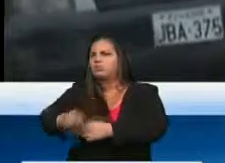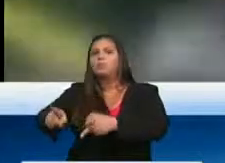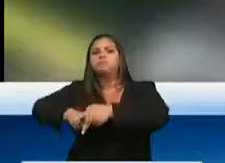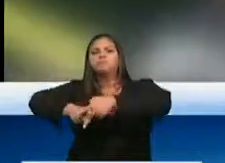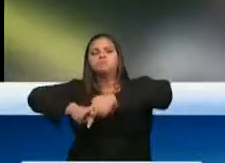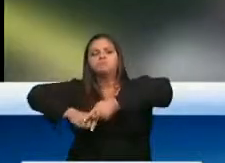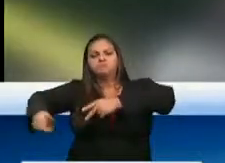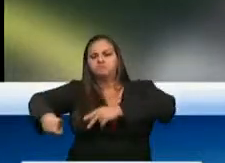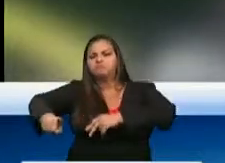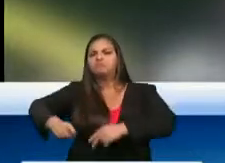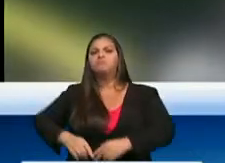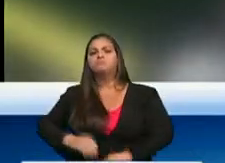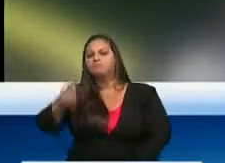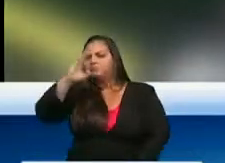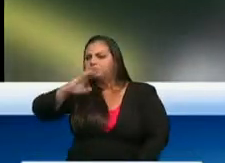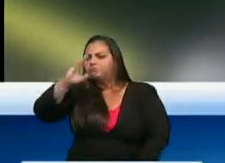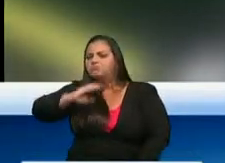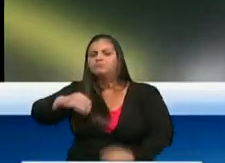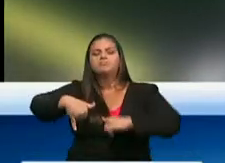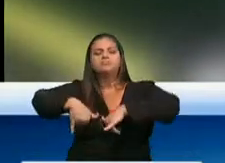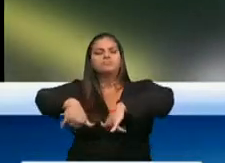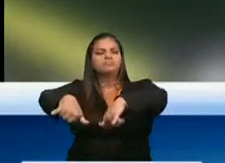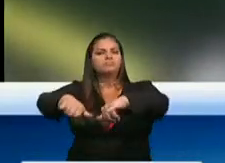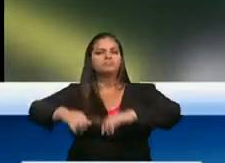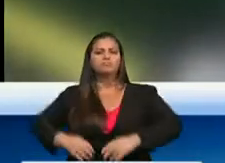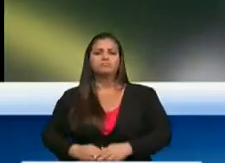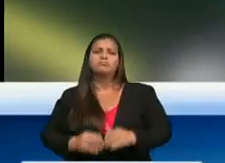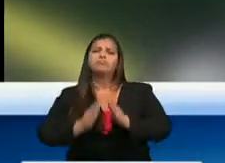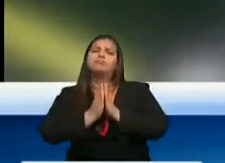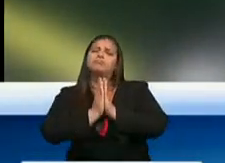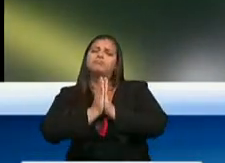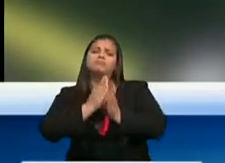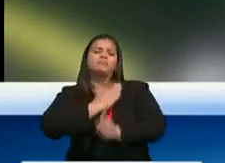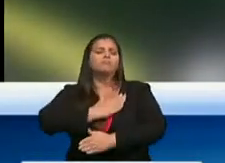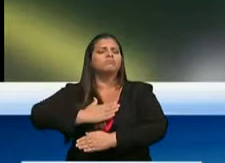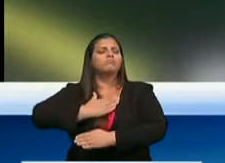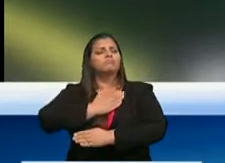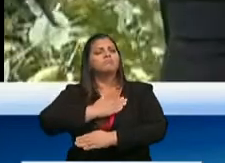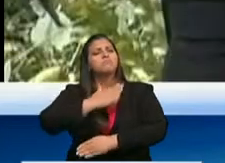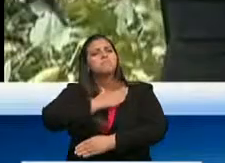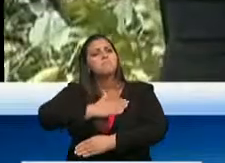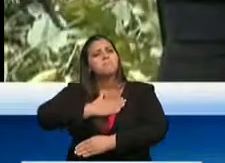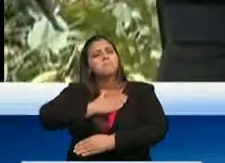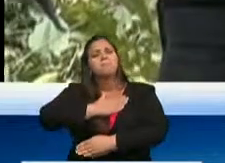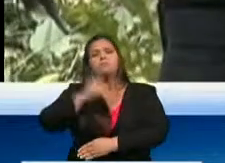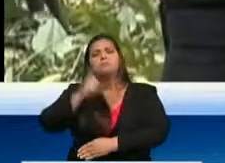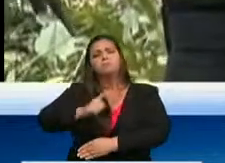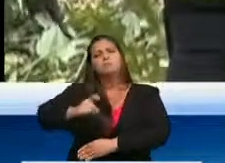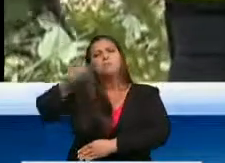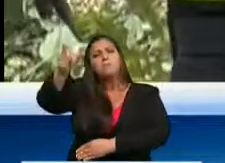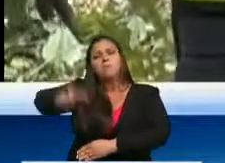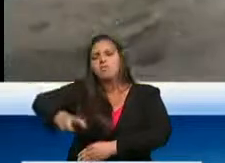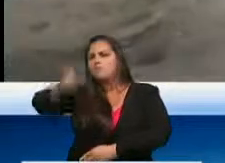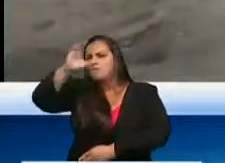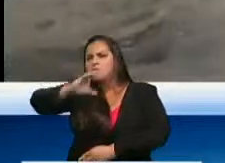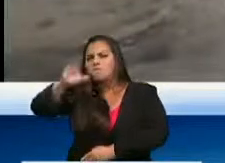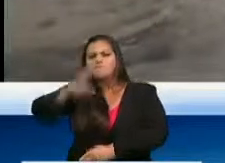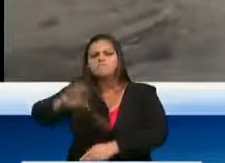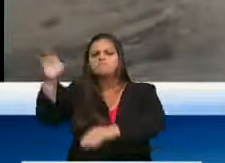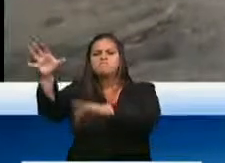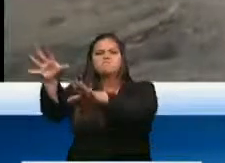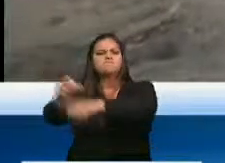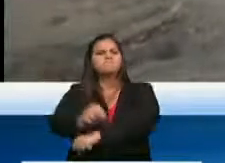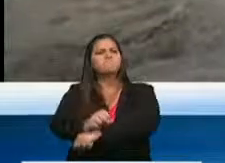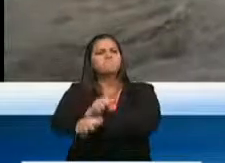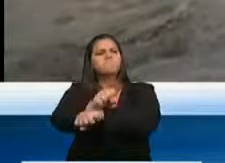prófugo. Que actúen como es ya actuar, que por favor le busquen, porque si es un tipo